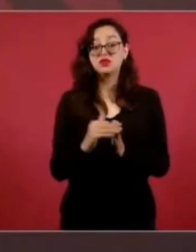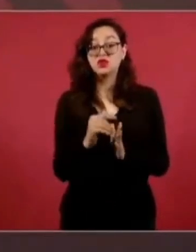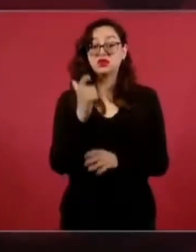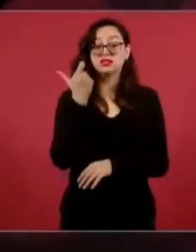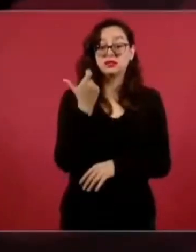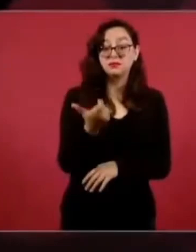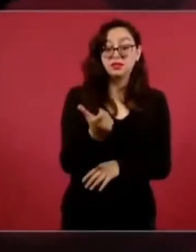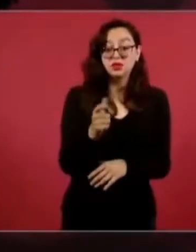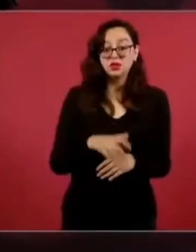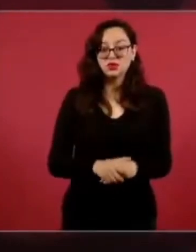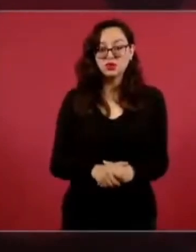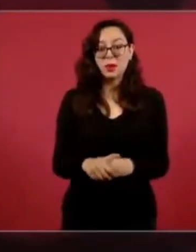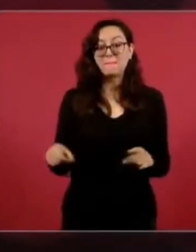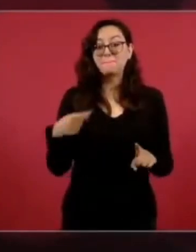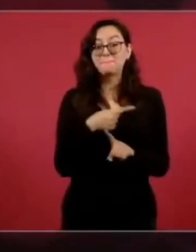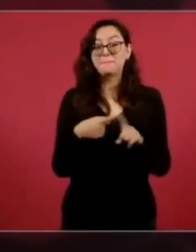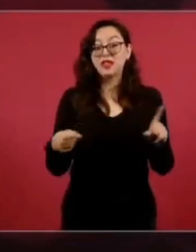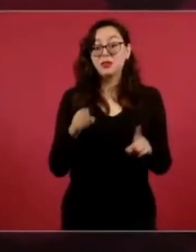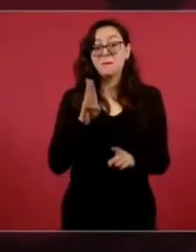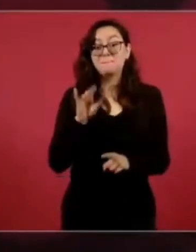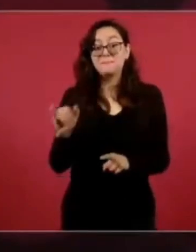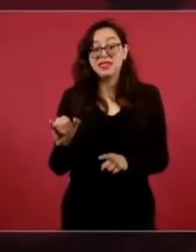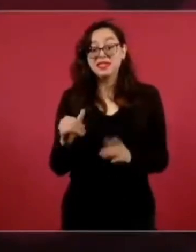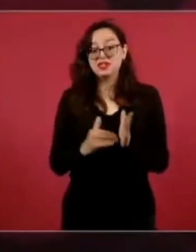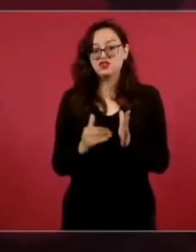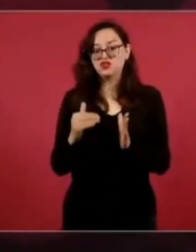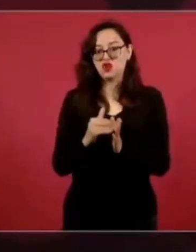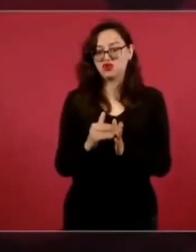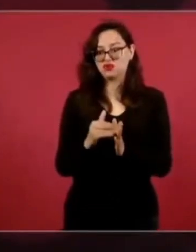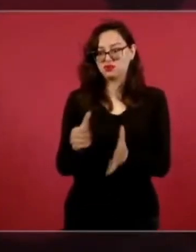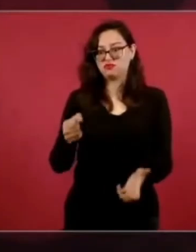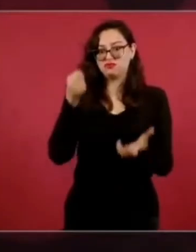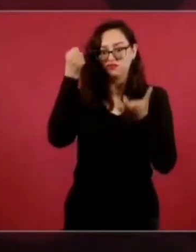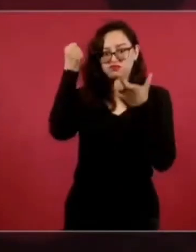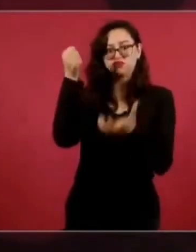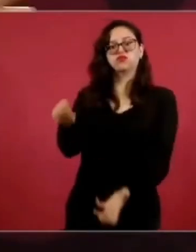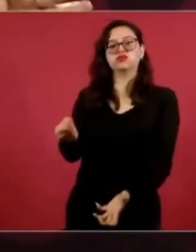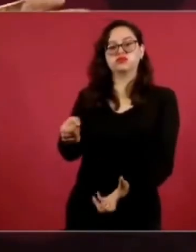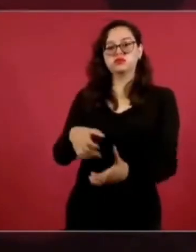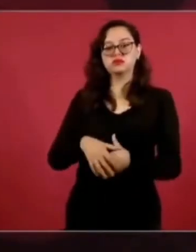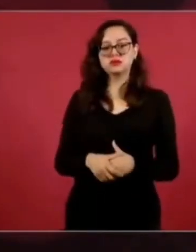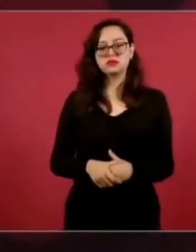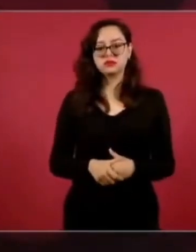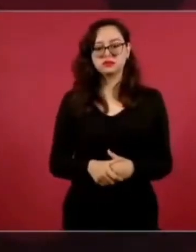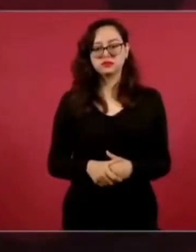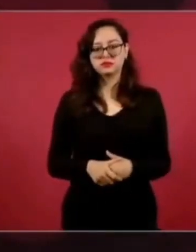sin estructura, porque también había, no solo era la intermediación,